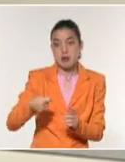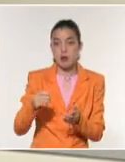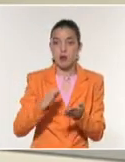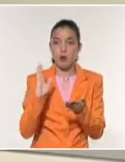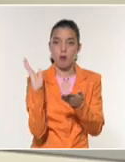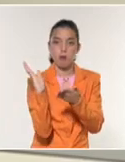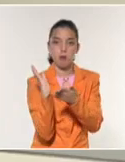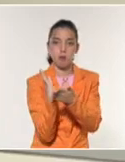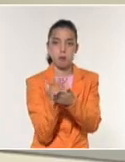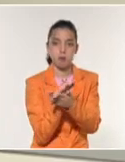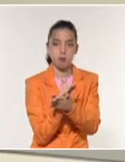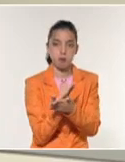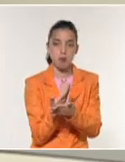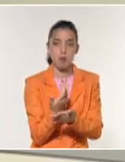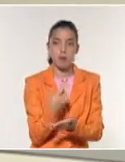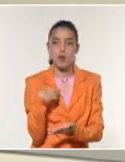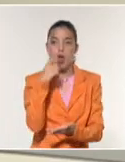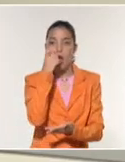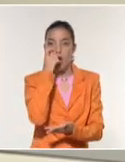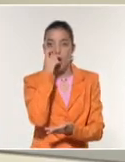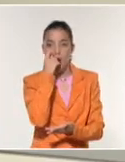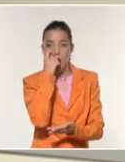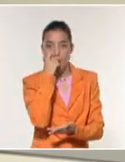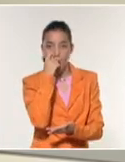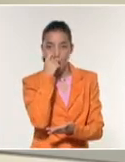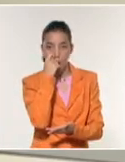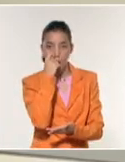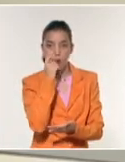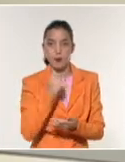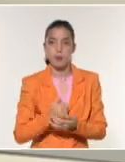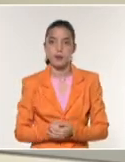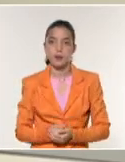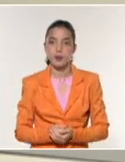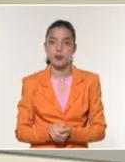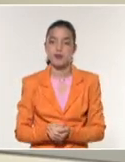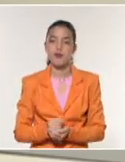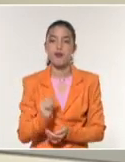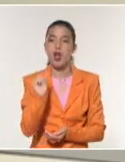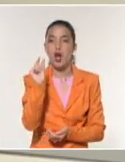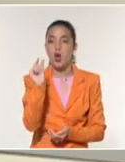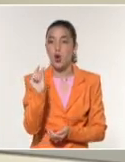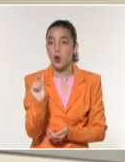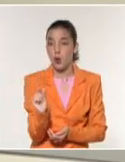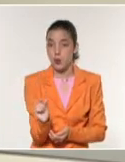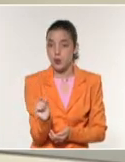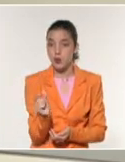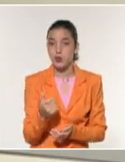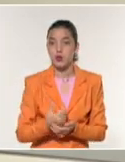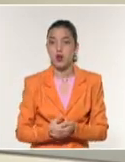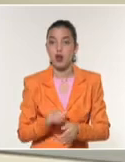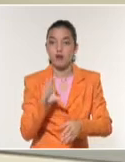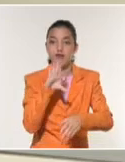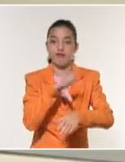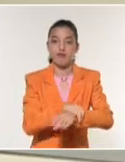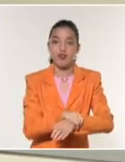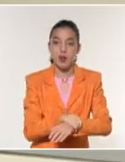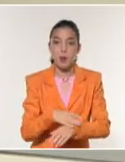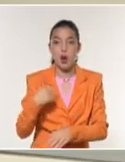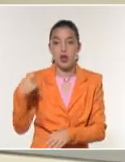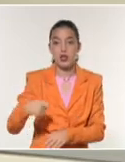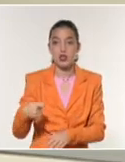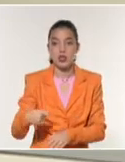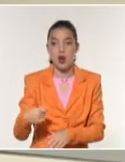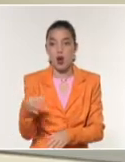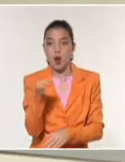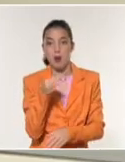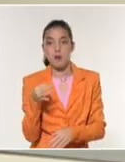al sancionado Félix Navarro Rodríguez. Esto es una persona que había sido sancionado por el Tribunal Municipal de Perico